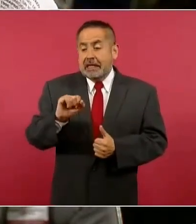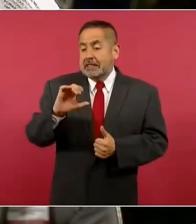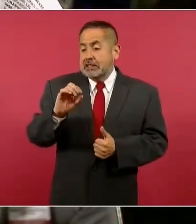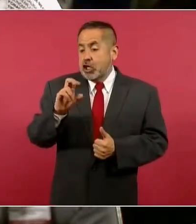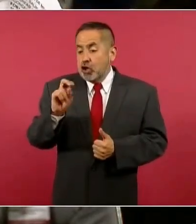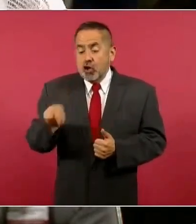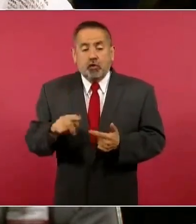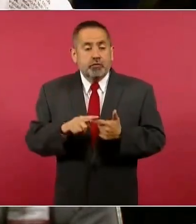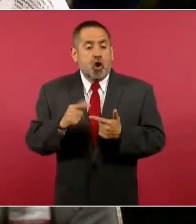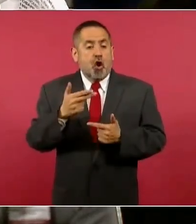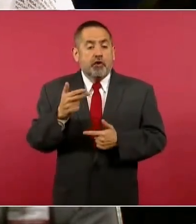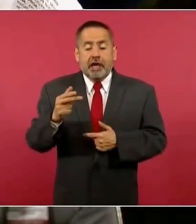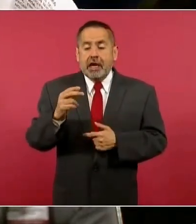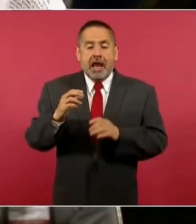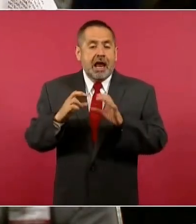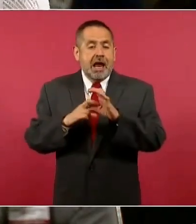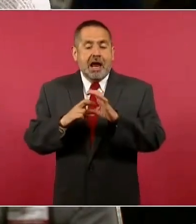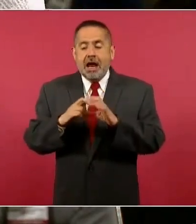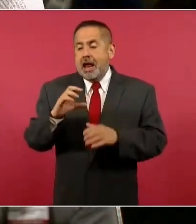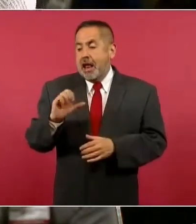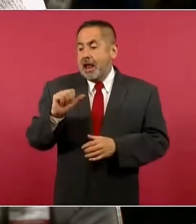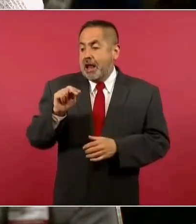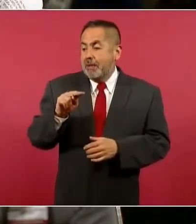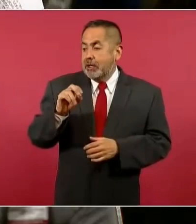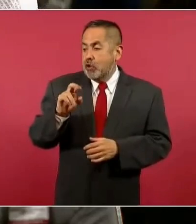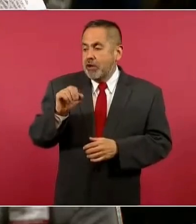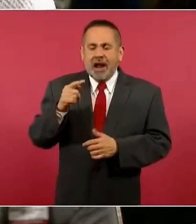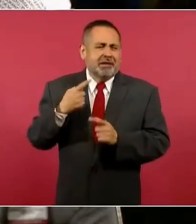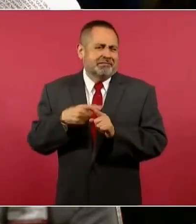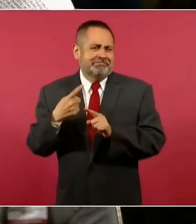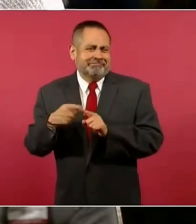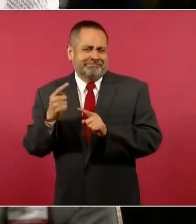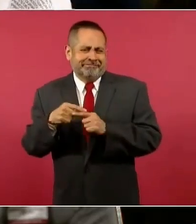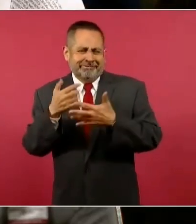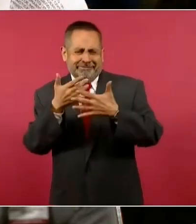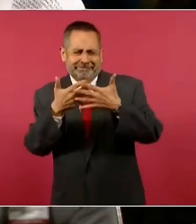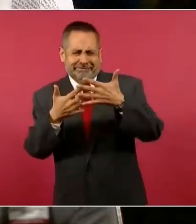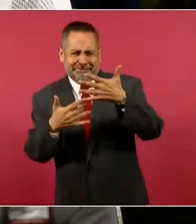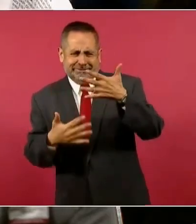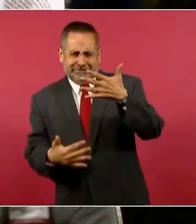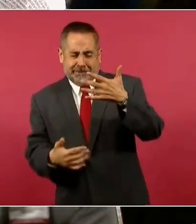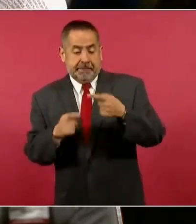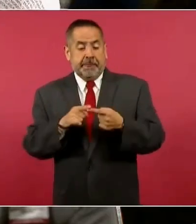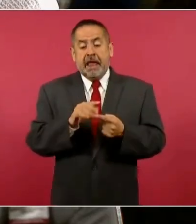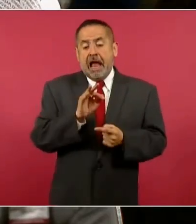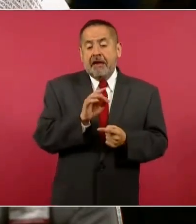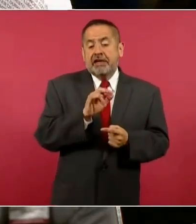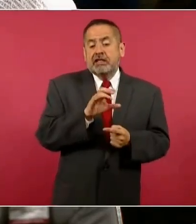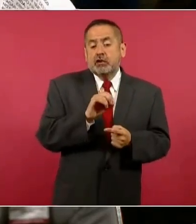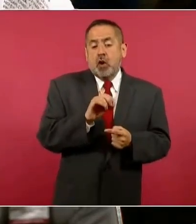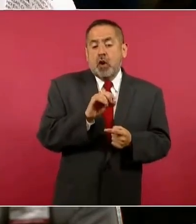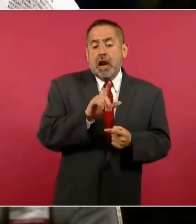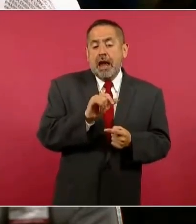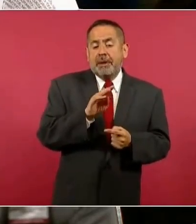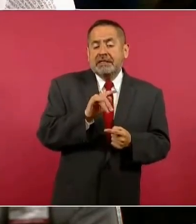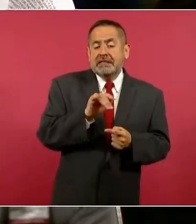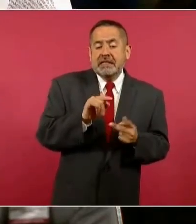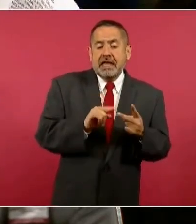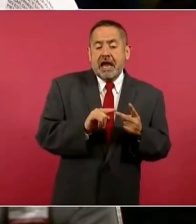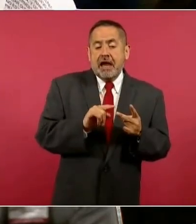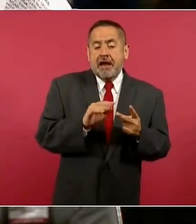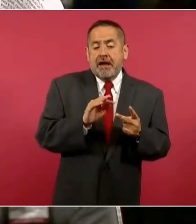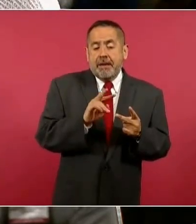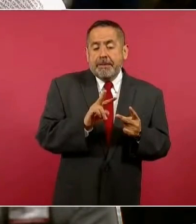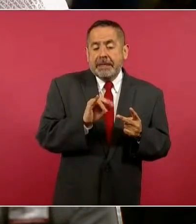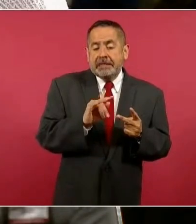están Hoteles Camino Real. Así como están dentro de ahí Francisco Labastida y Vicente Fox.